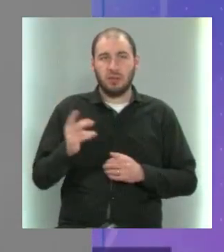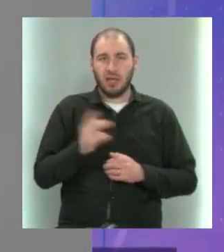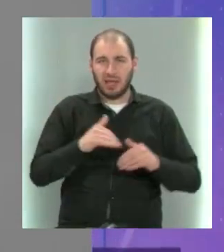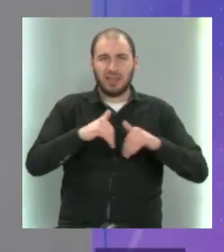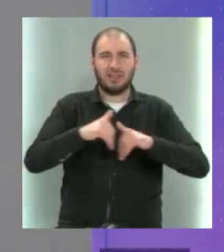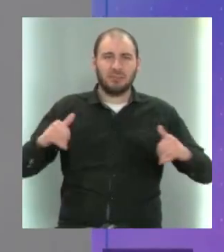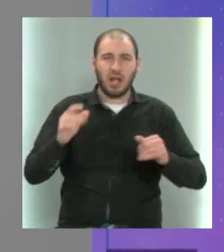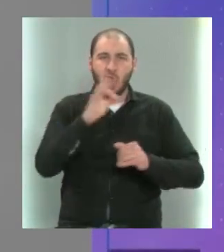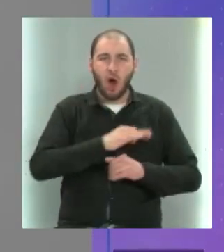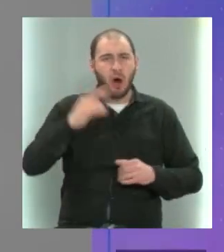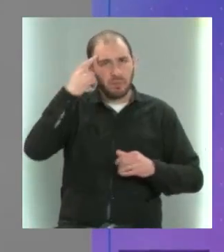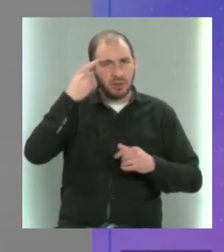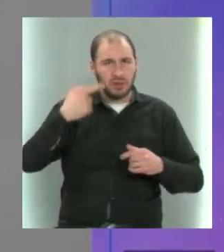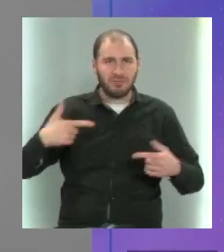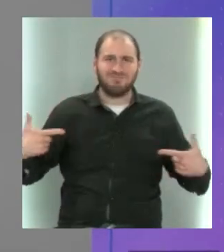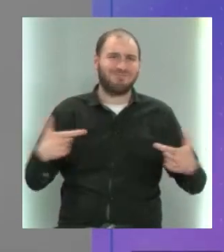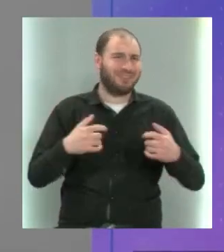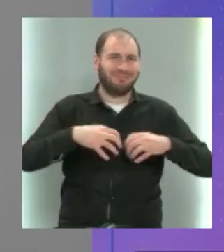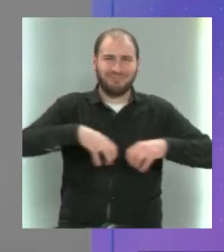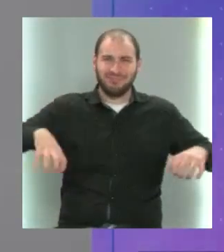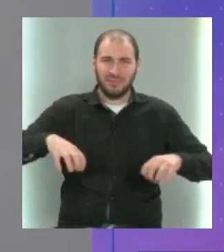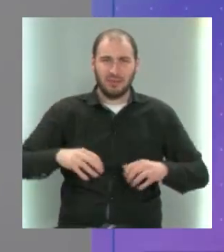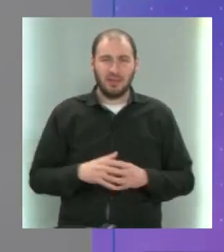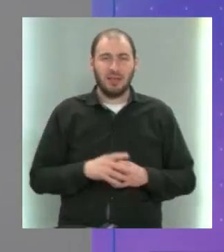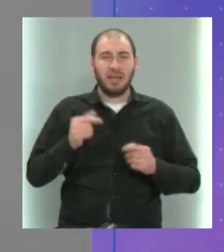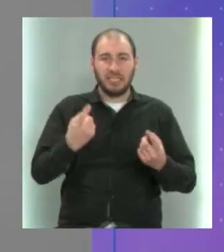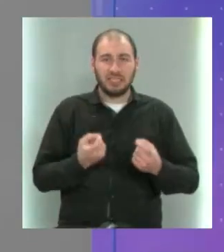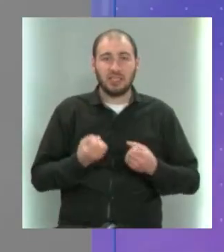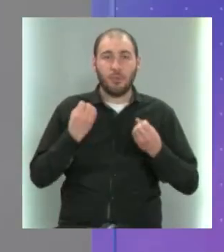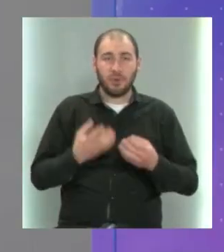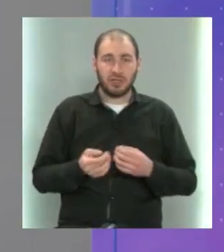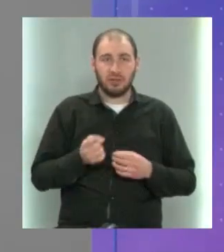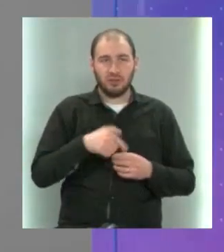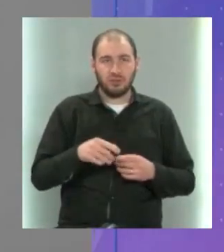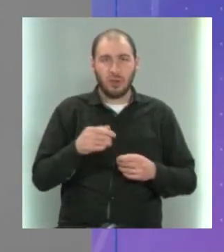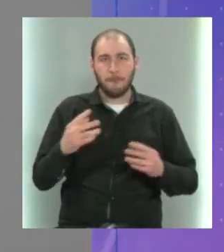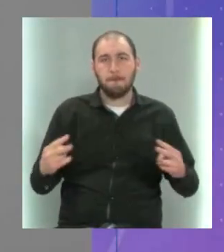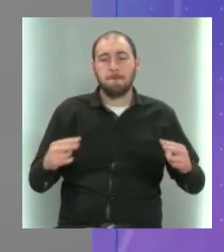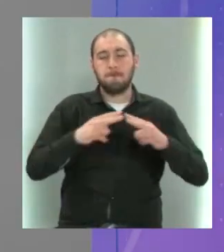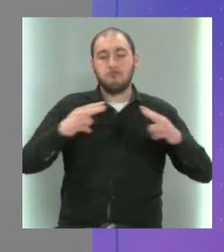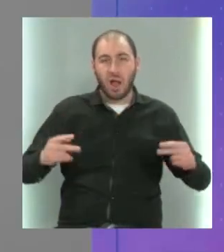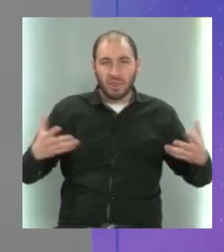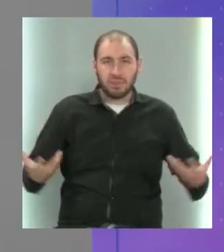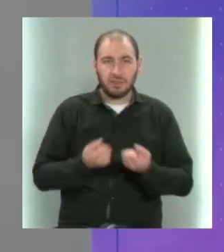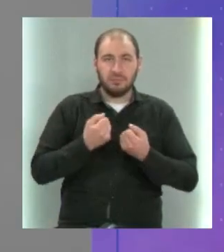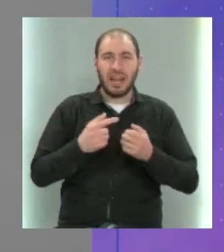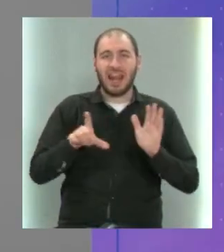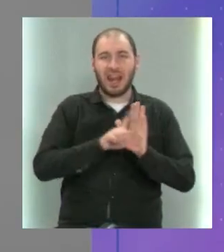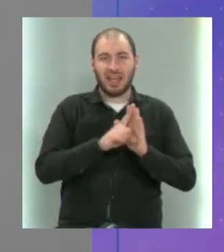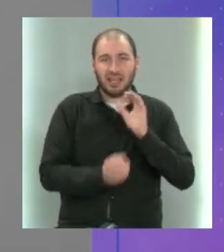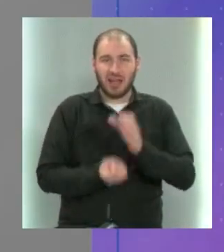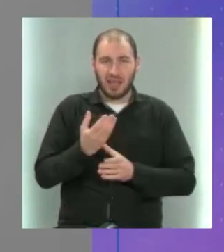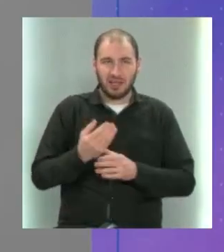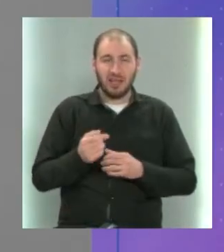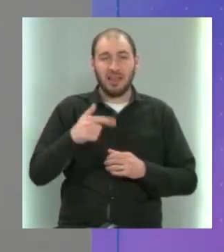dividido con opiniones muy polarizadas y es necesario que empecemos a crear puentes para que hagamos leyes que